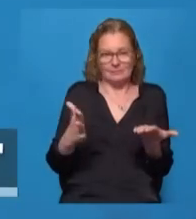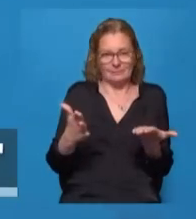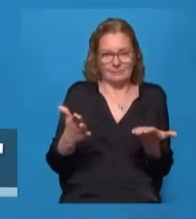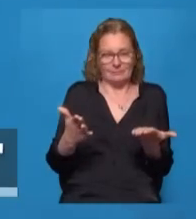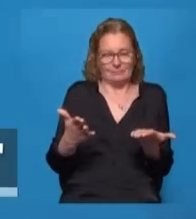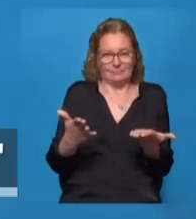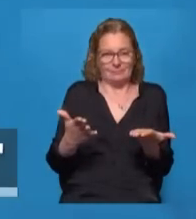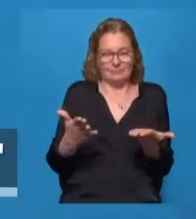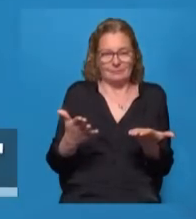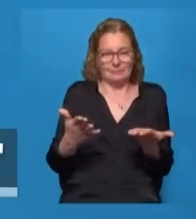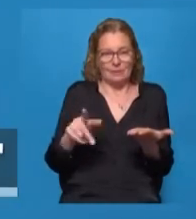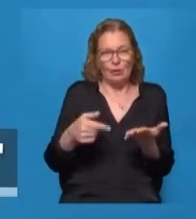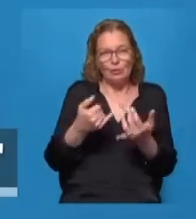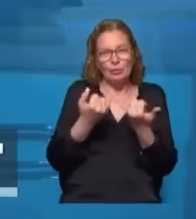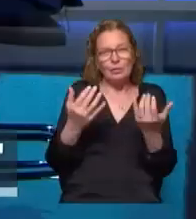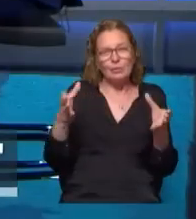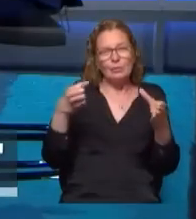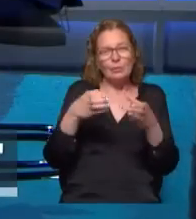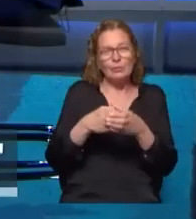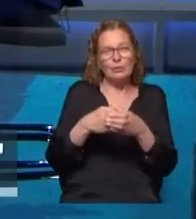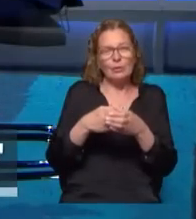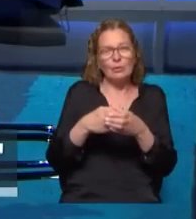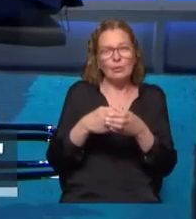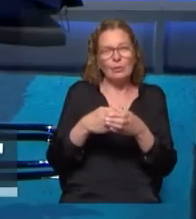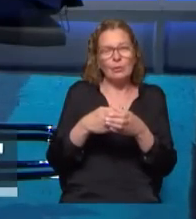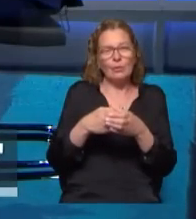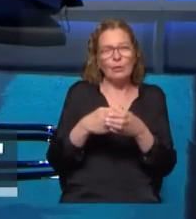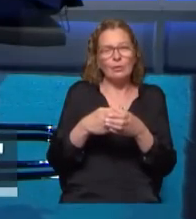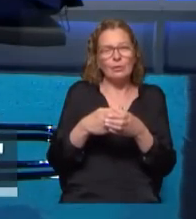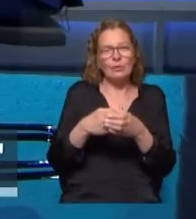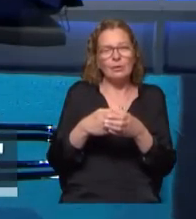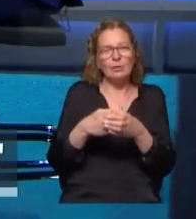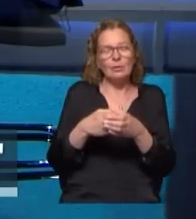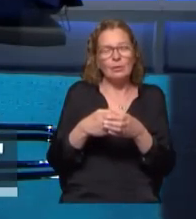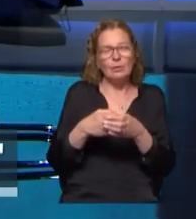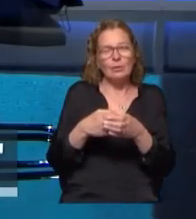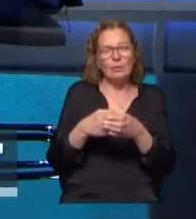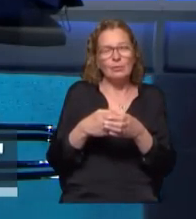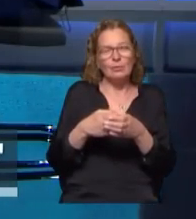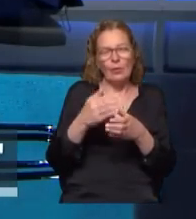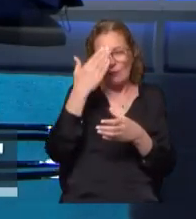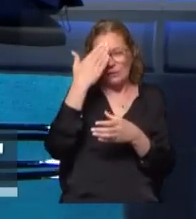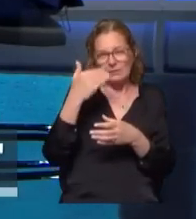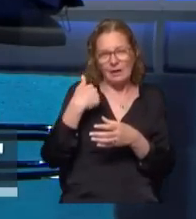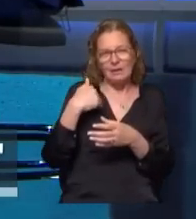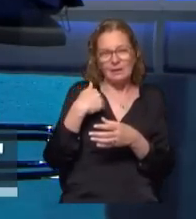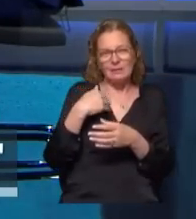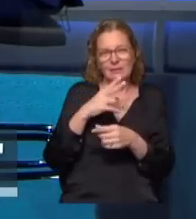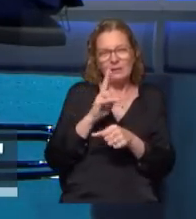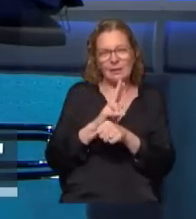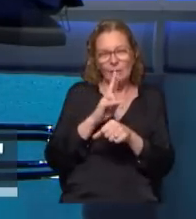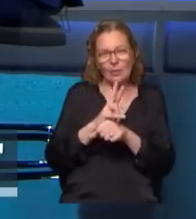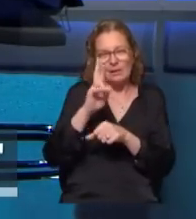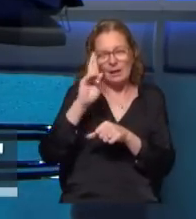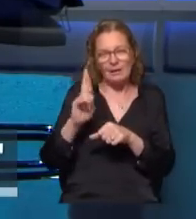regaladas el otro día en una reunión con con unos integrantes de un frente argentino que defiende el río Paraná